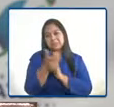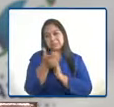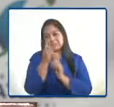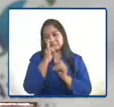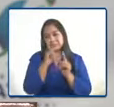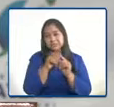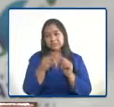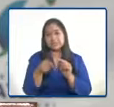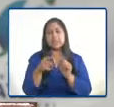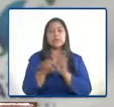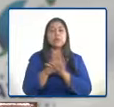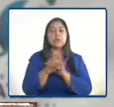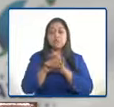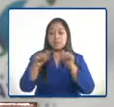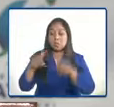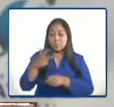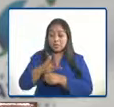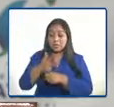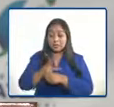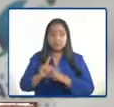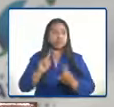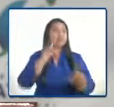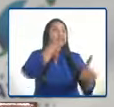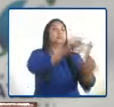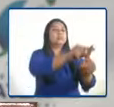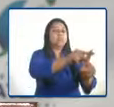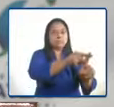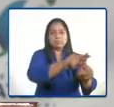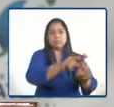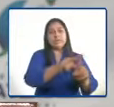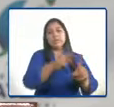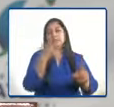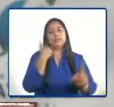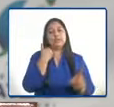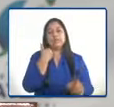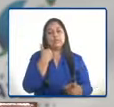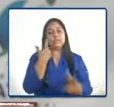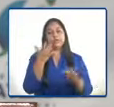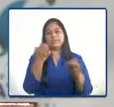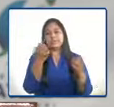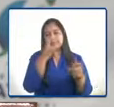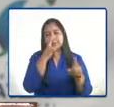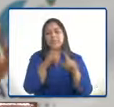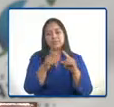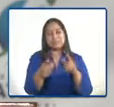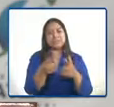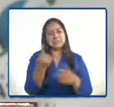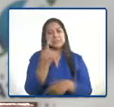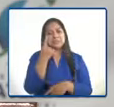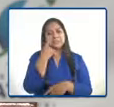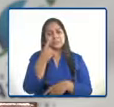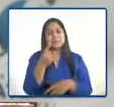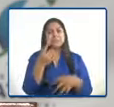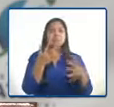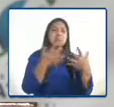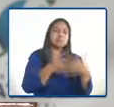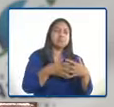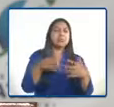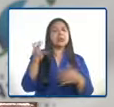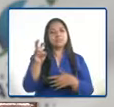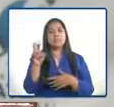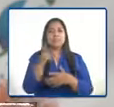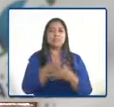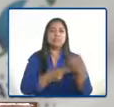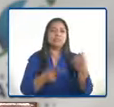hacerlo incluso directamente desde Guatemala. Así que tiene su plus, tanto turístico como empresarial, el vuelo de Tapachula,